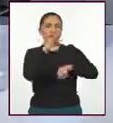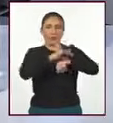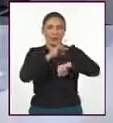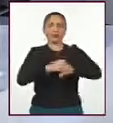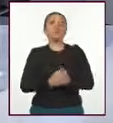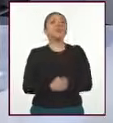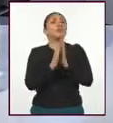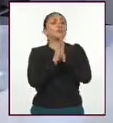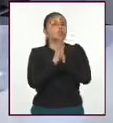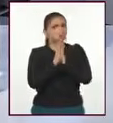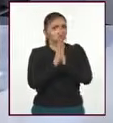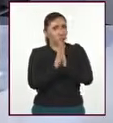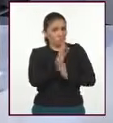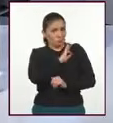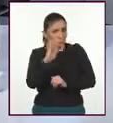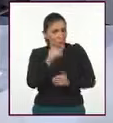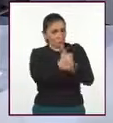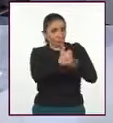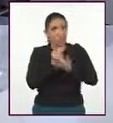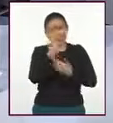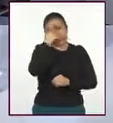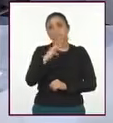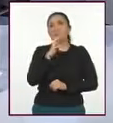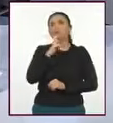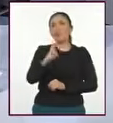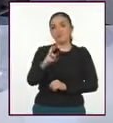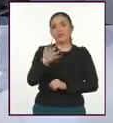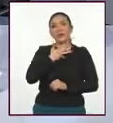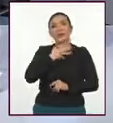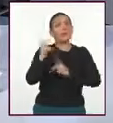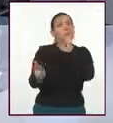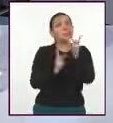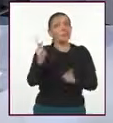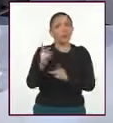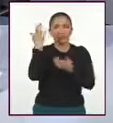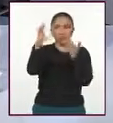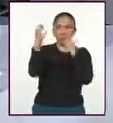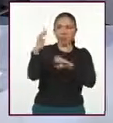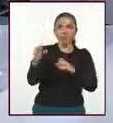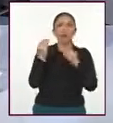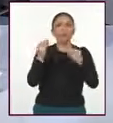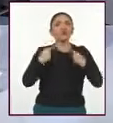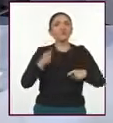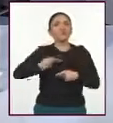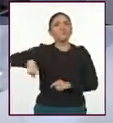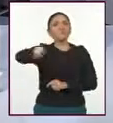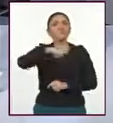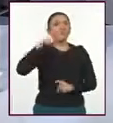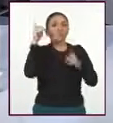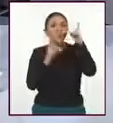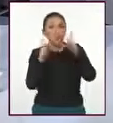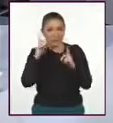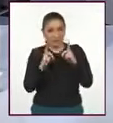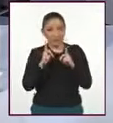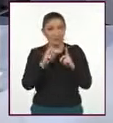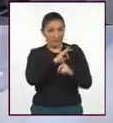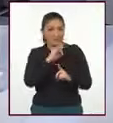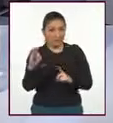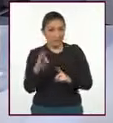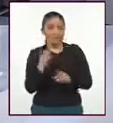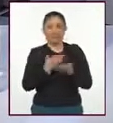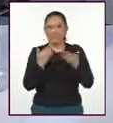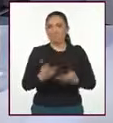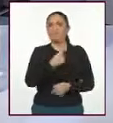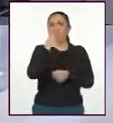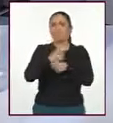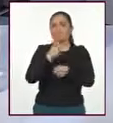quisiera que por favor nos ayude a responder pues todas las preguntas e inquietudes que tiene nuestro público. Así que vamos a la